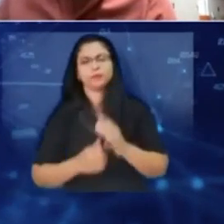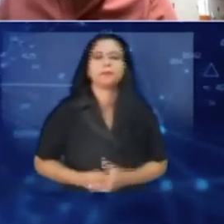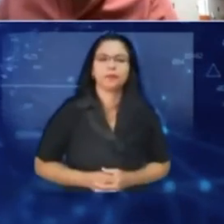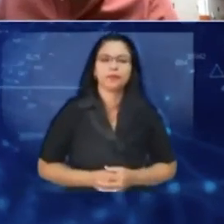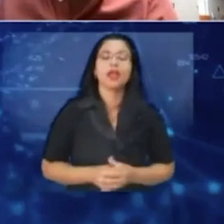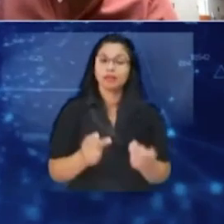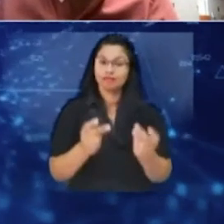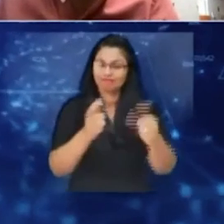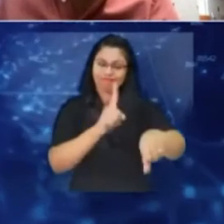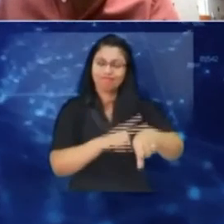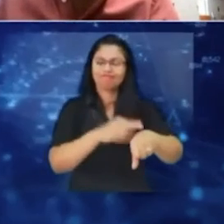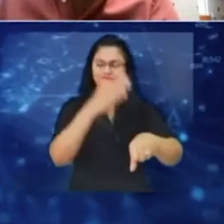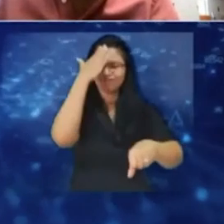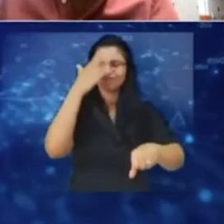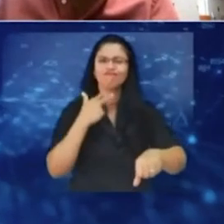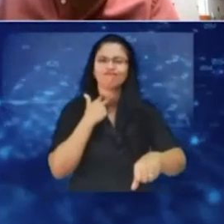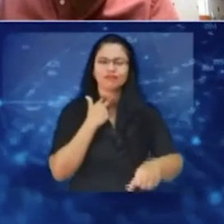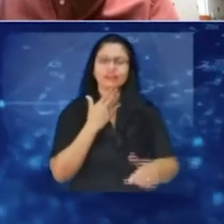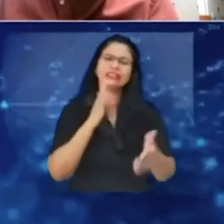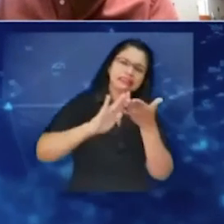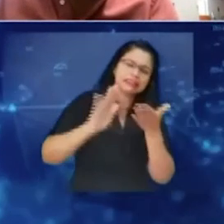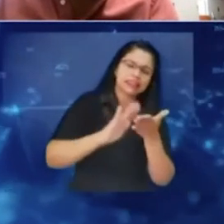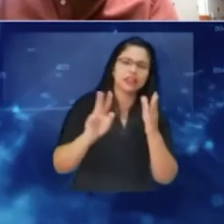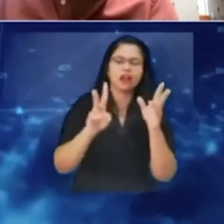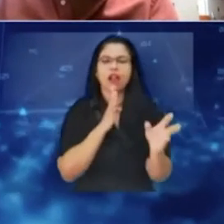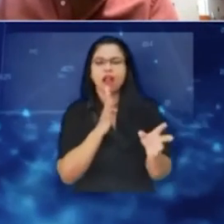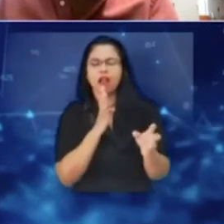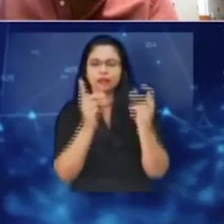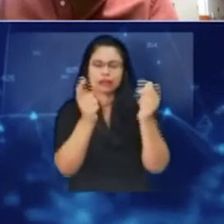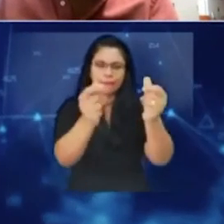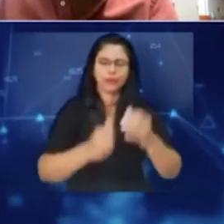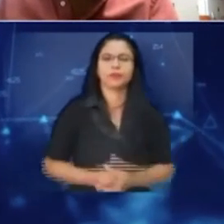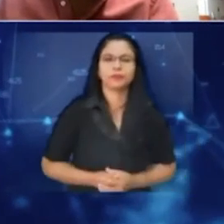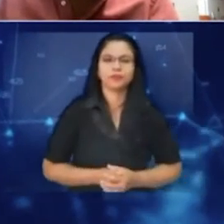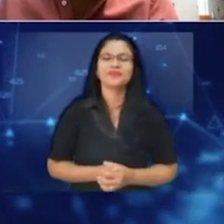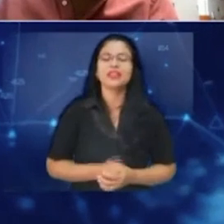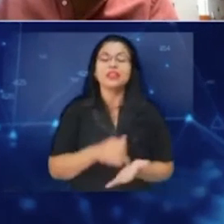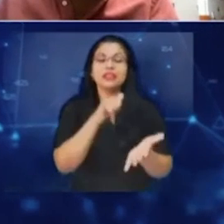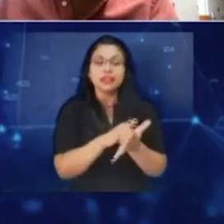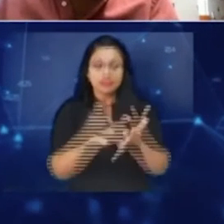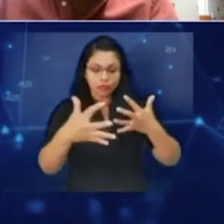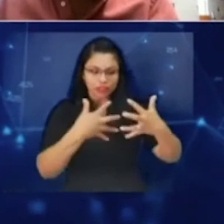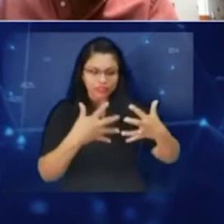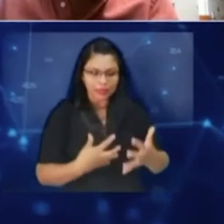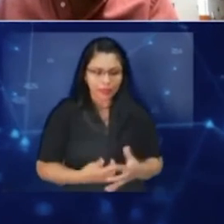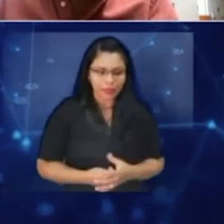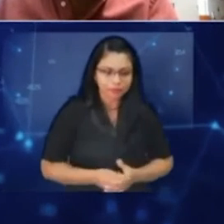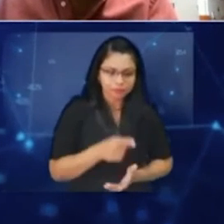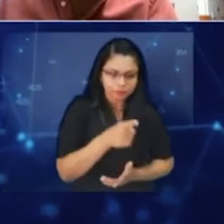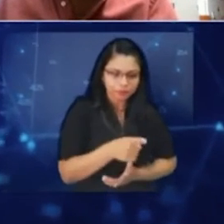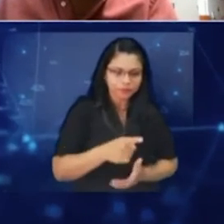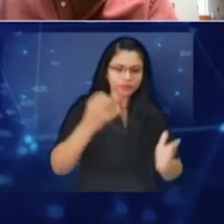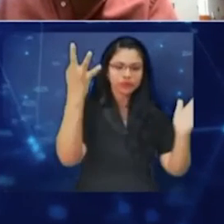tiempo, así que perdón por la rapidez. Este es uno, en números, este es el sistema Kuiper. Tenemos 3,000, se